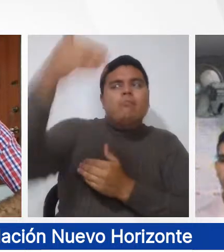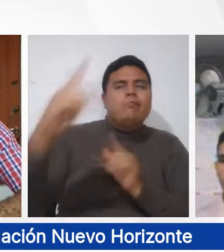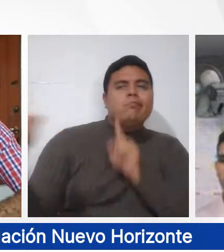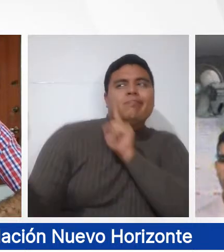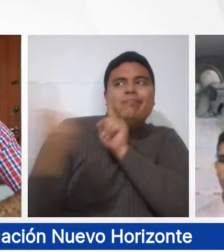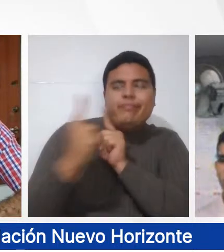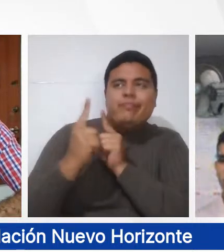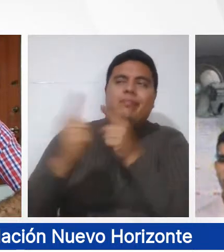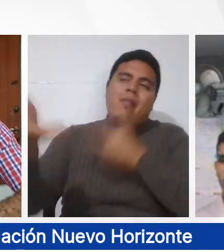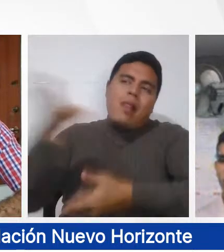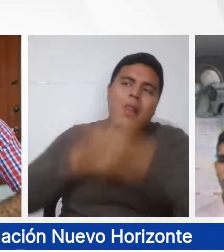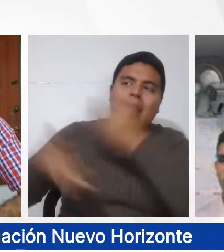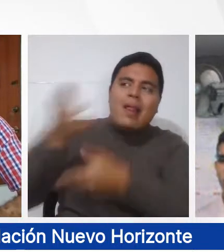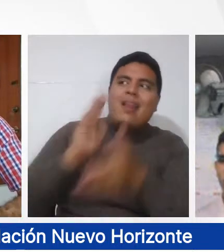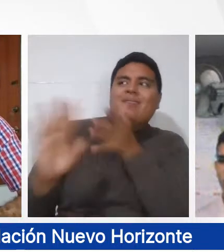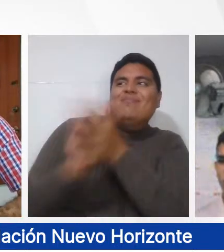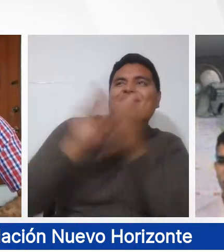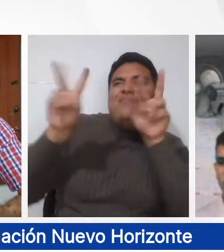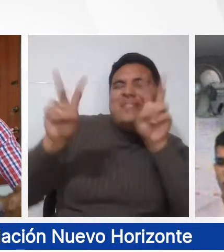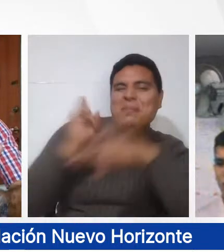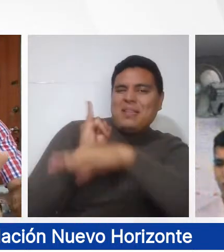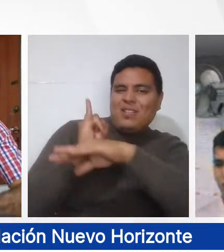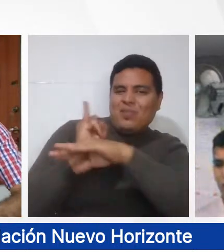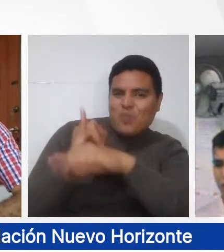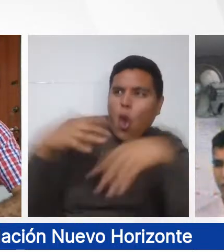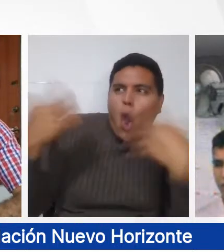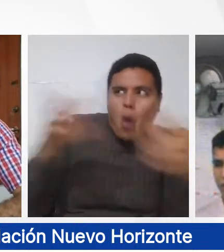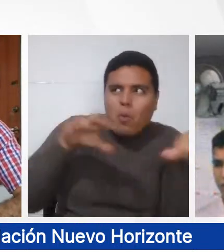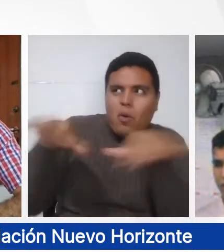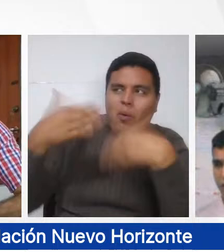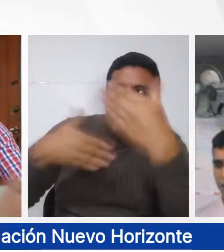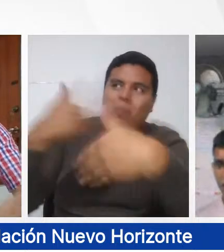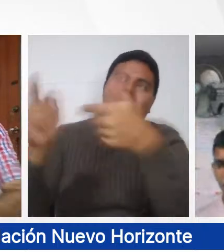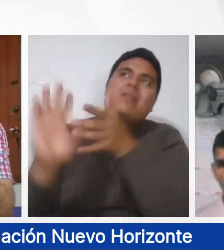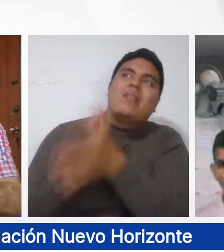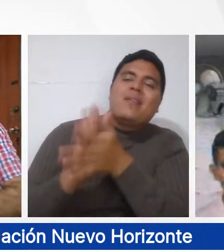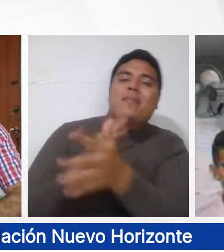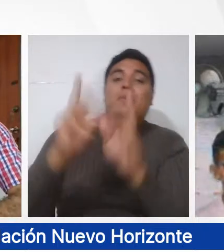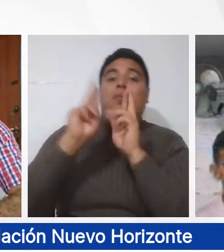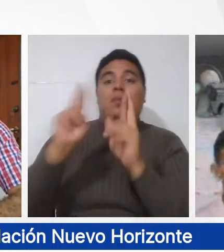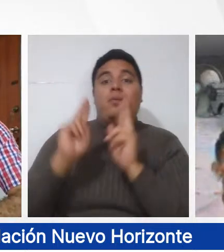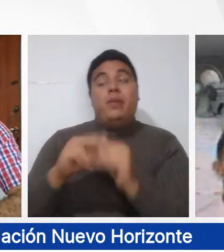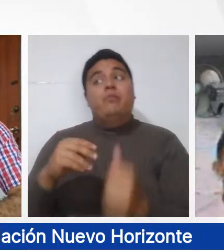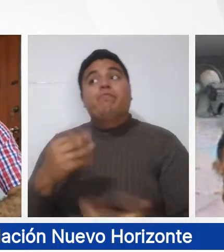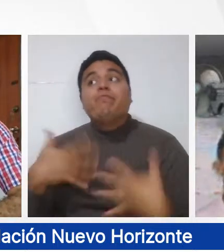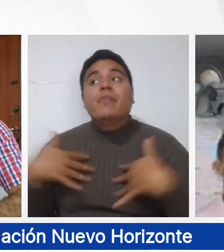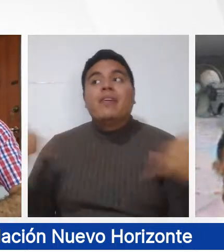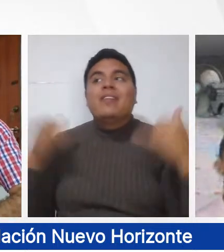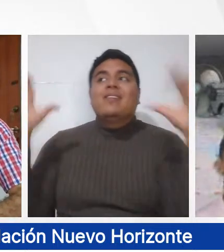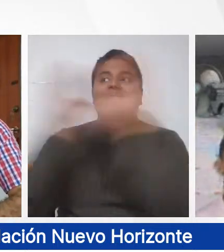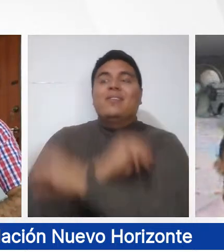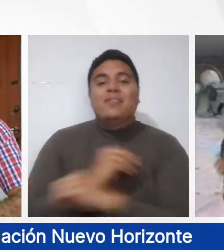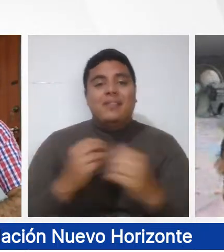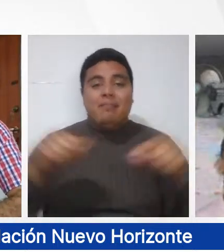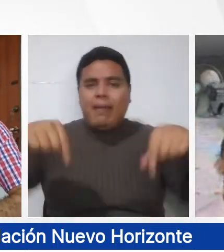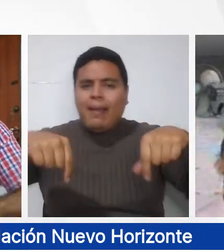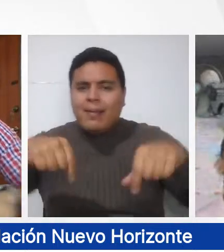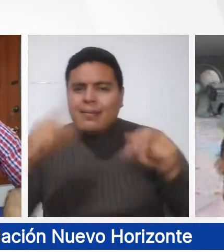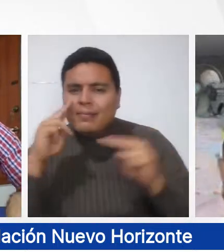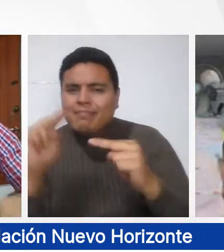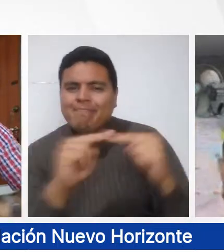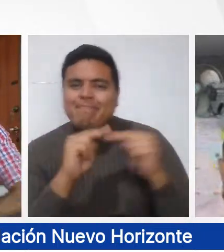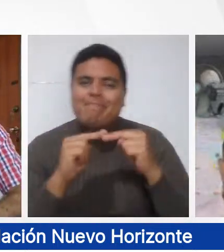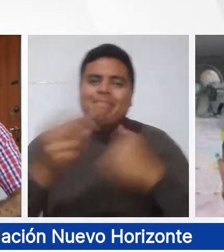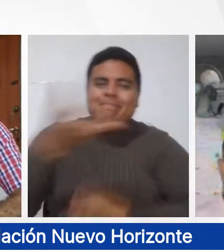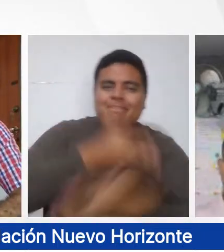Jorge Isaacs, por supuesto. Y bueno, una feliz noche y vamos a quedarnos aquí también conociendo durante este espacio que tenemos el día de hoy más sobre esa experiencia